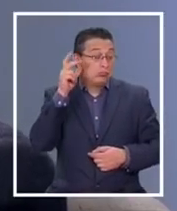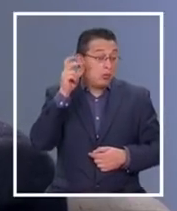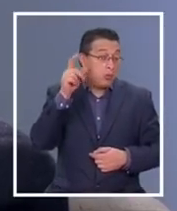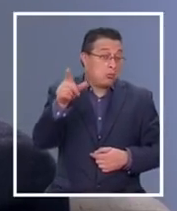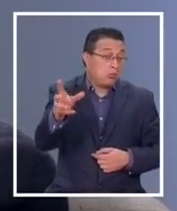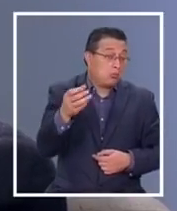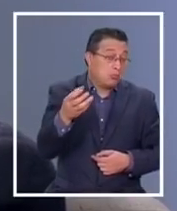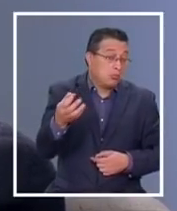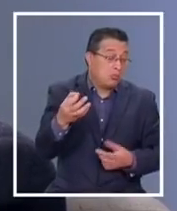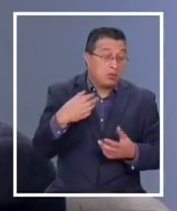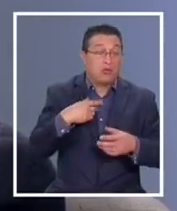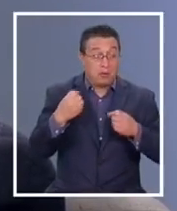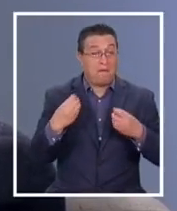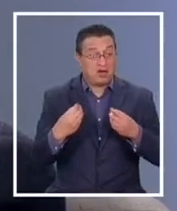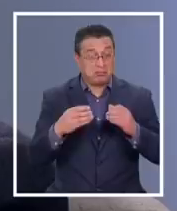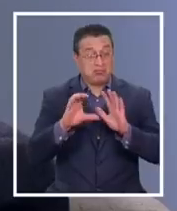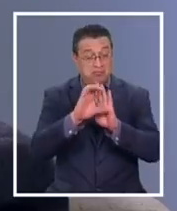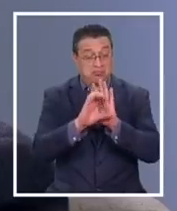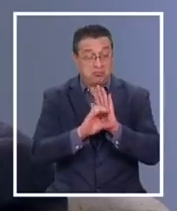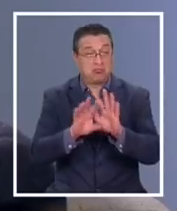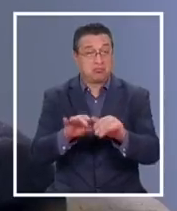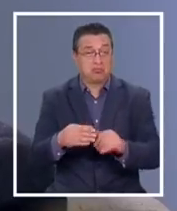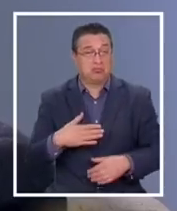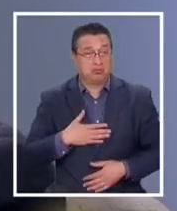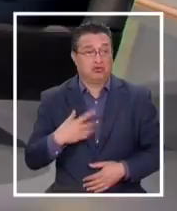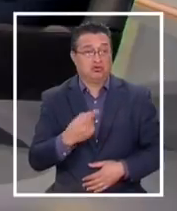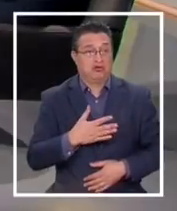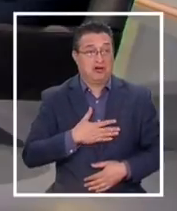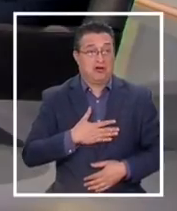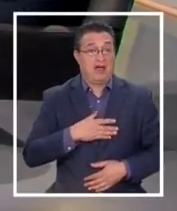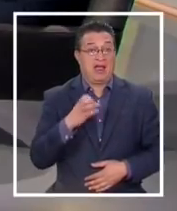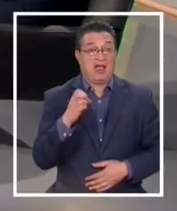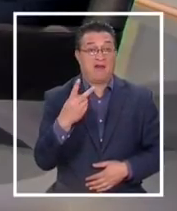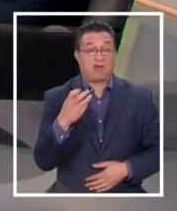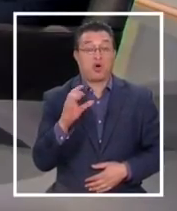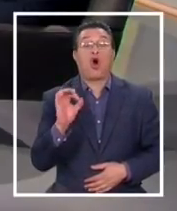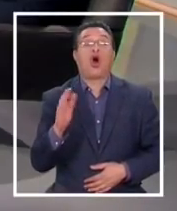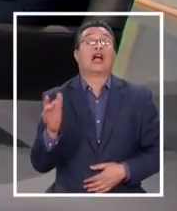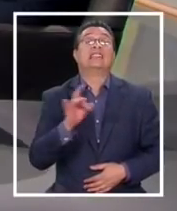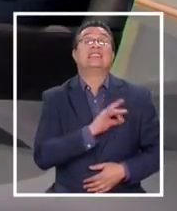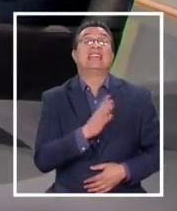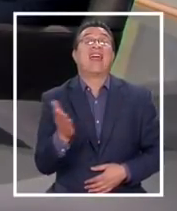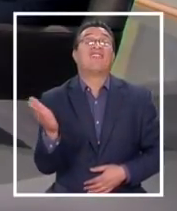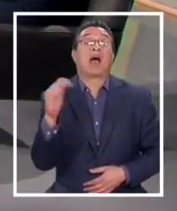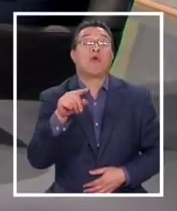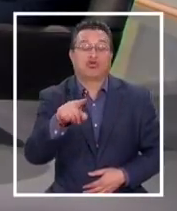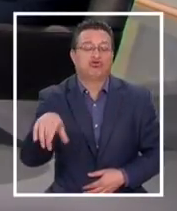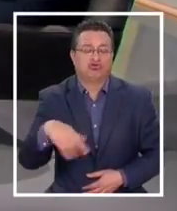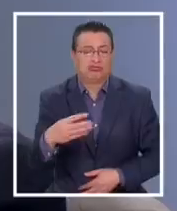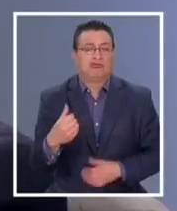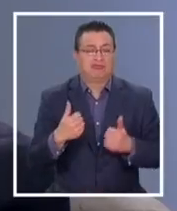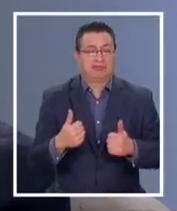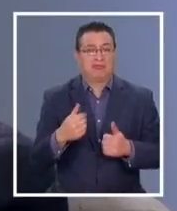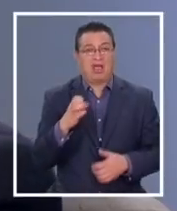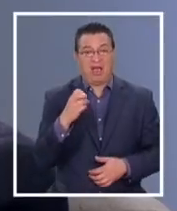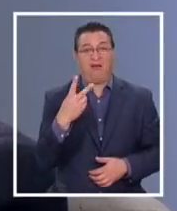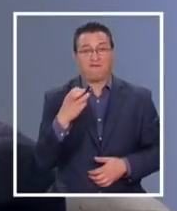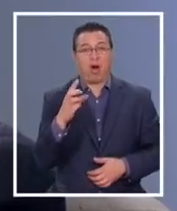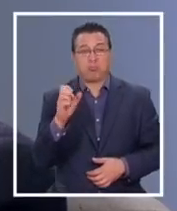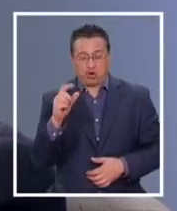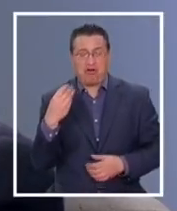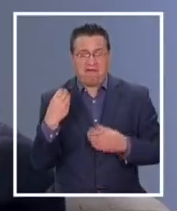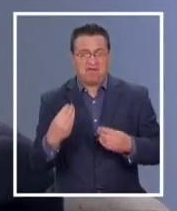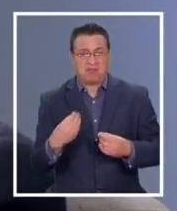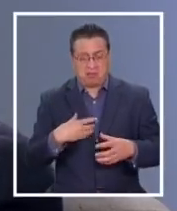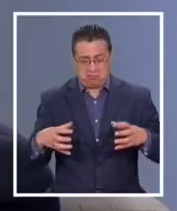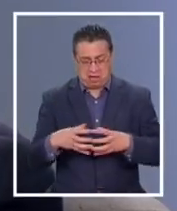bien en constituyente. Nos va a ir ¿Nosotros bien. ¿Nosotros Evópoli no, o nosotros Chile Vamos? Chile Vamos. A Evópoli le va a ir bien porque es